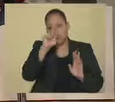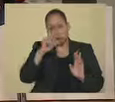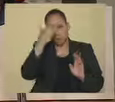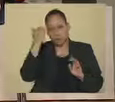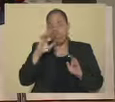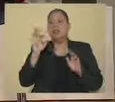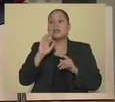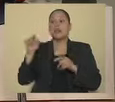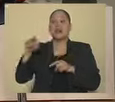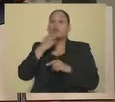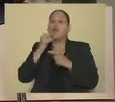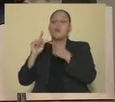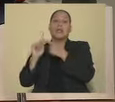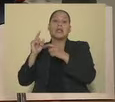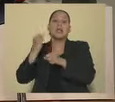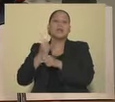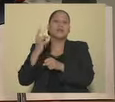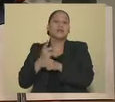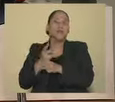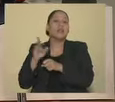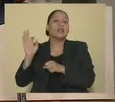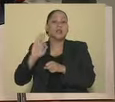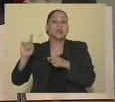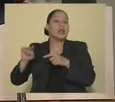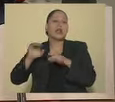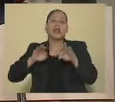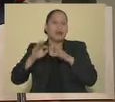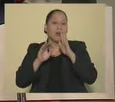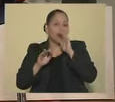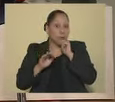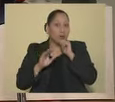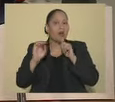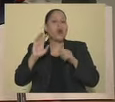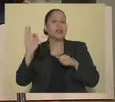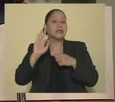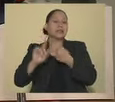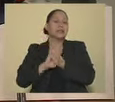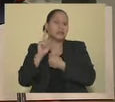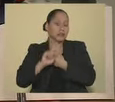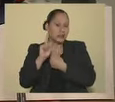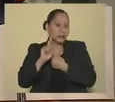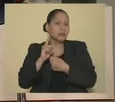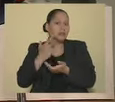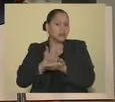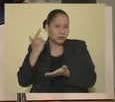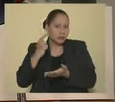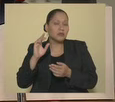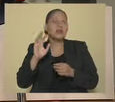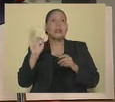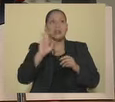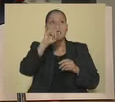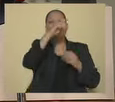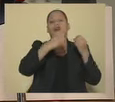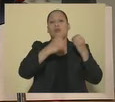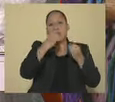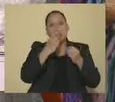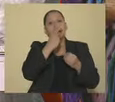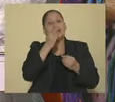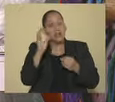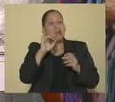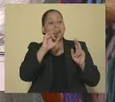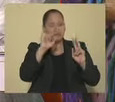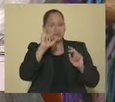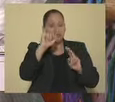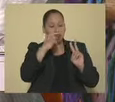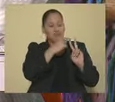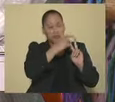alguna incapacidad para trabajar, se encuentre en una situación apremiante y es posible que el juez sí le fije ya de manera